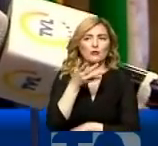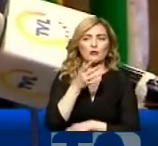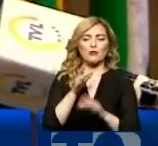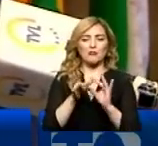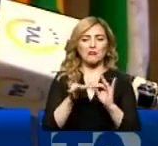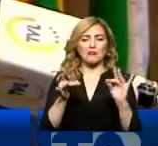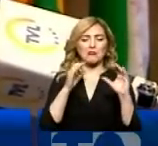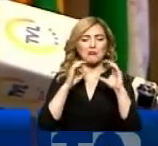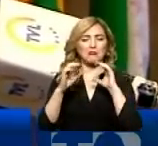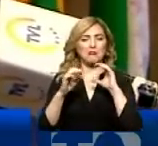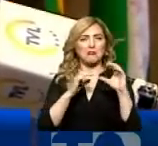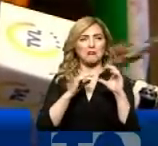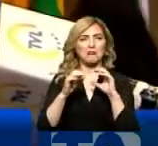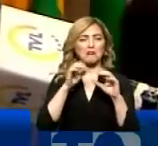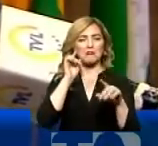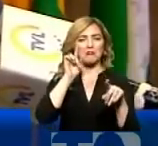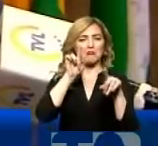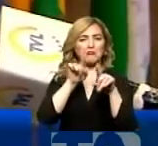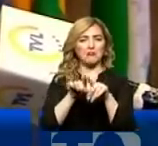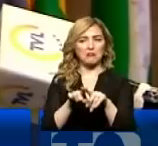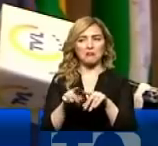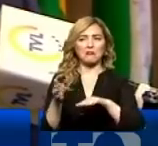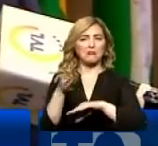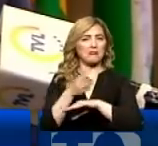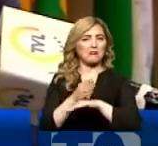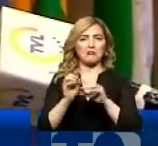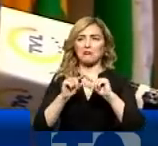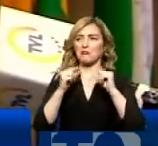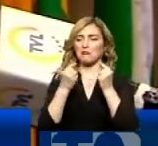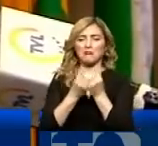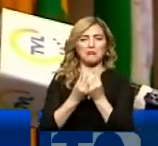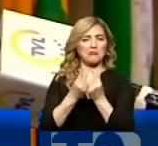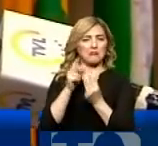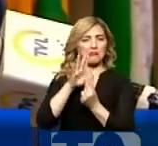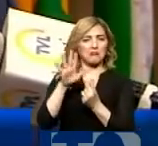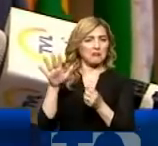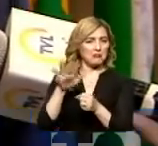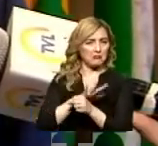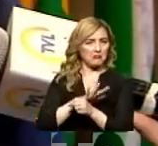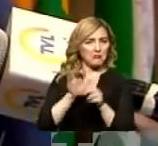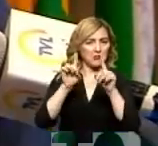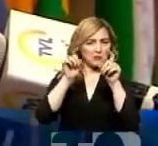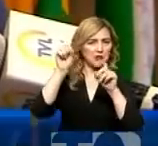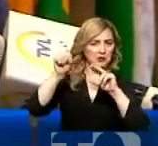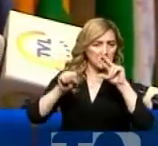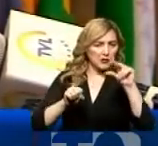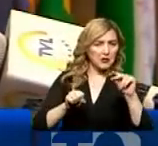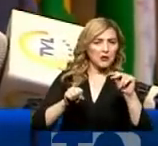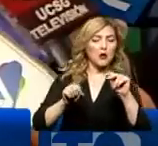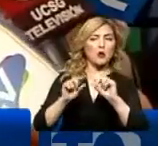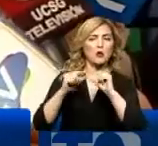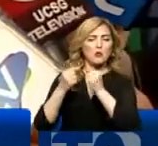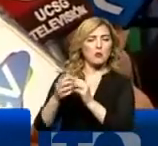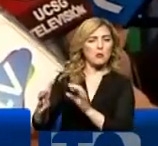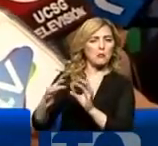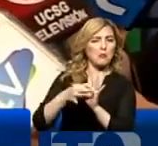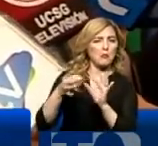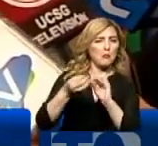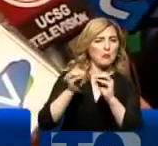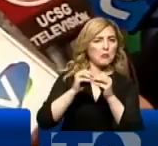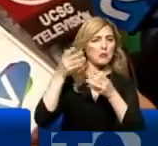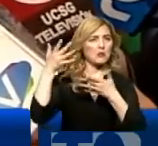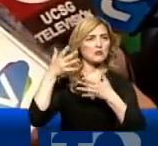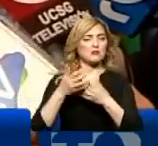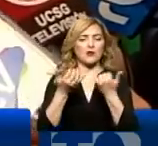que no han sido consensuados con el bloque, ni con el bloque de AP, ni con el bloque de aliados. Hoy más que nunca